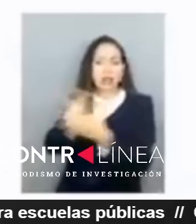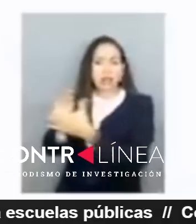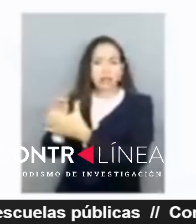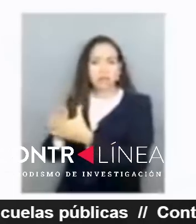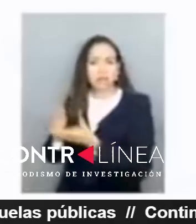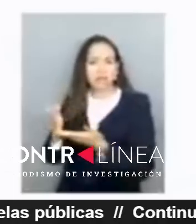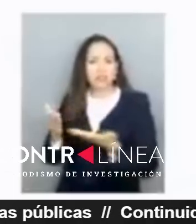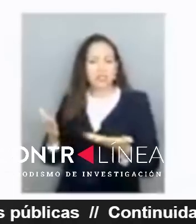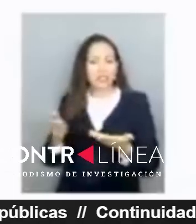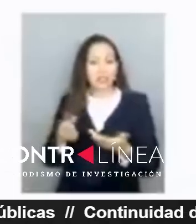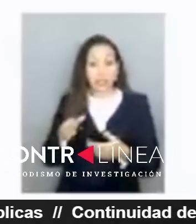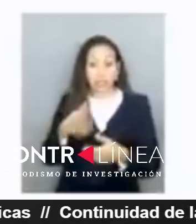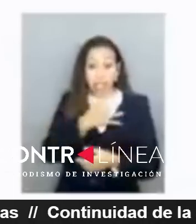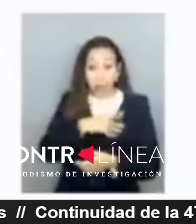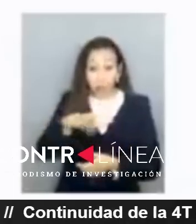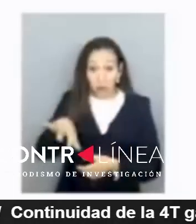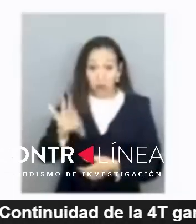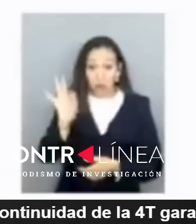sin encontrar solución.